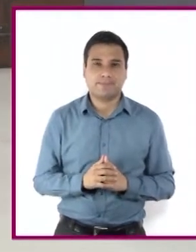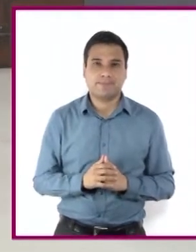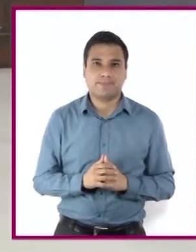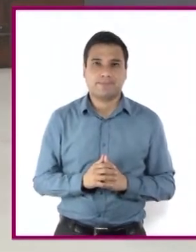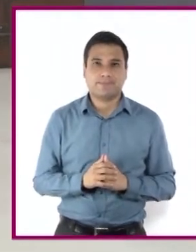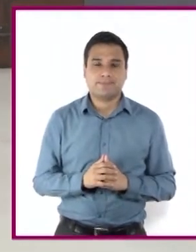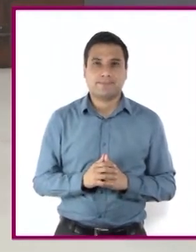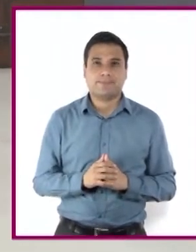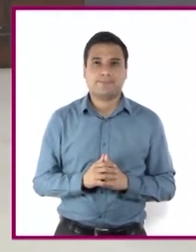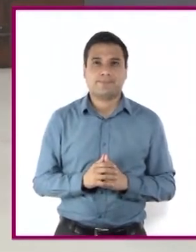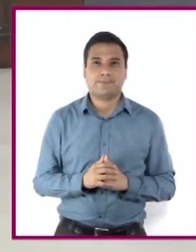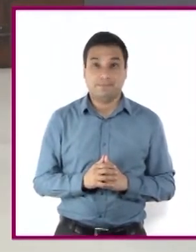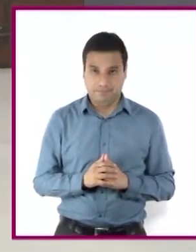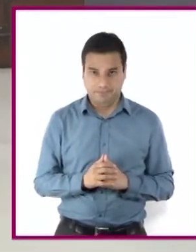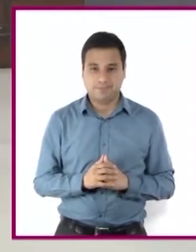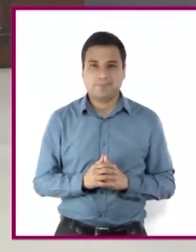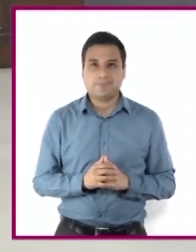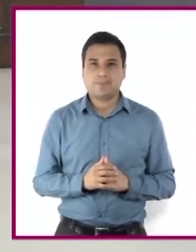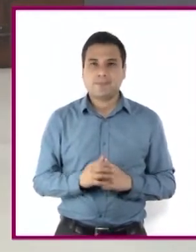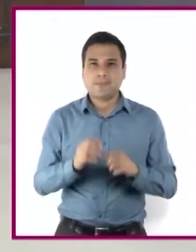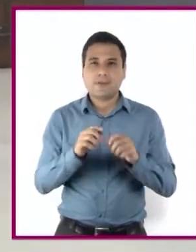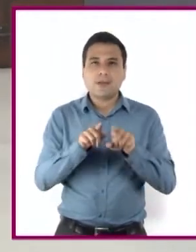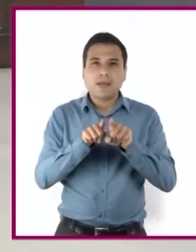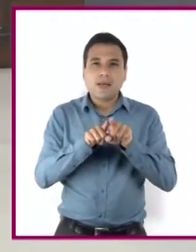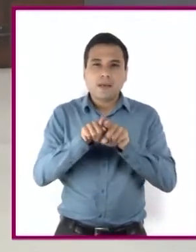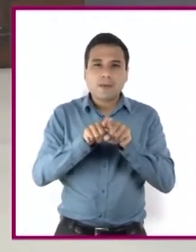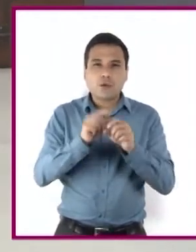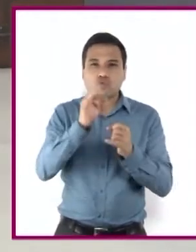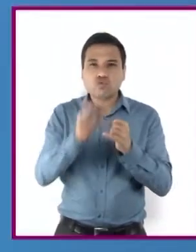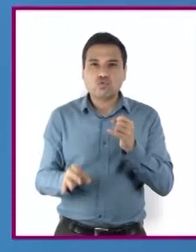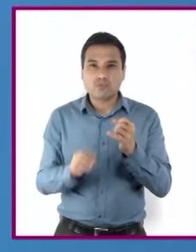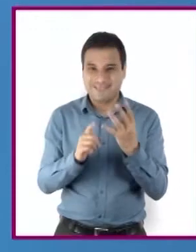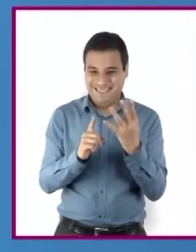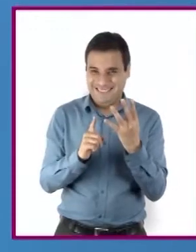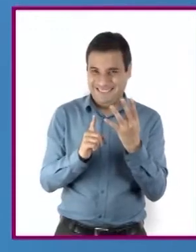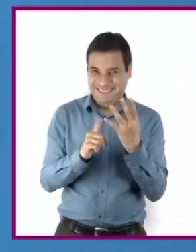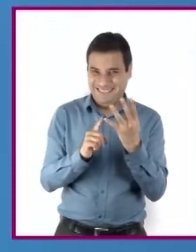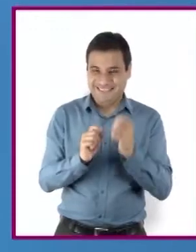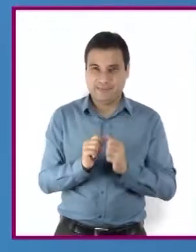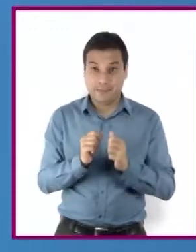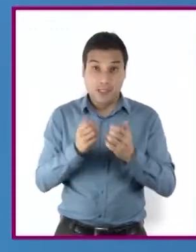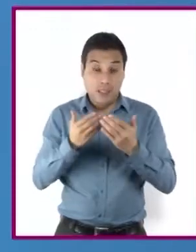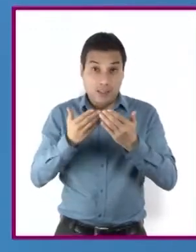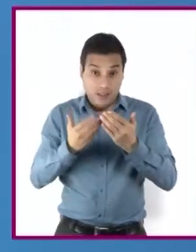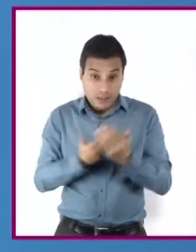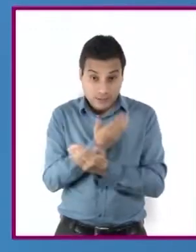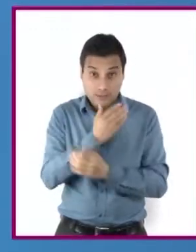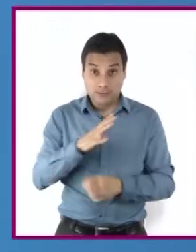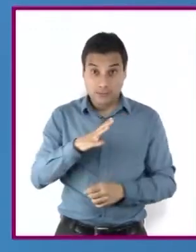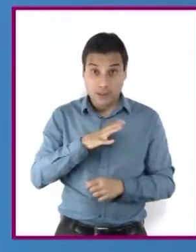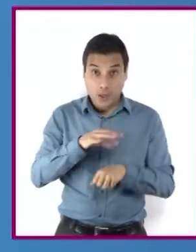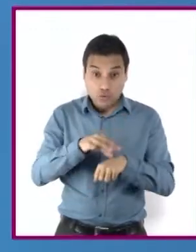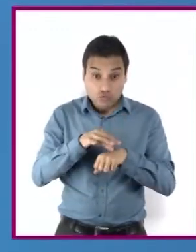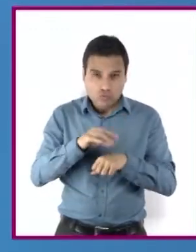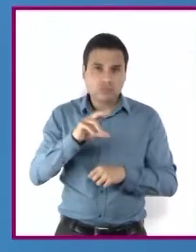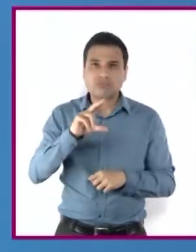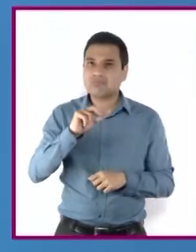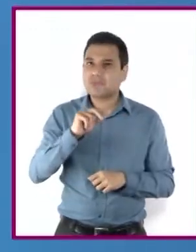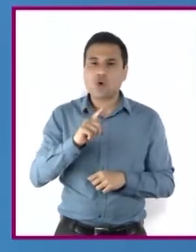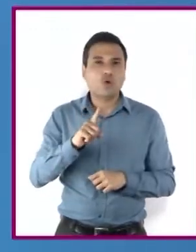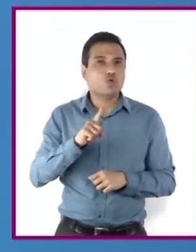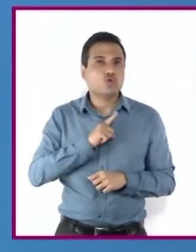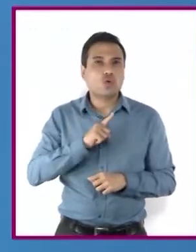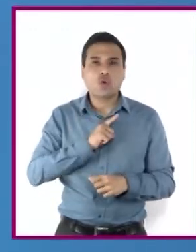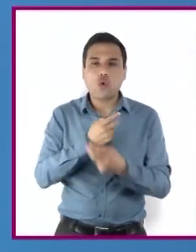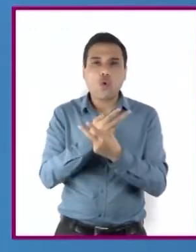El Huitzilopochtli, hermano menor y dios de los de México, nació sin carne, sino con los huesos, y de